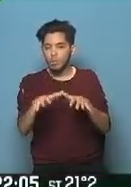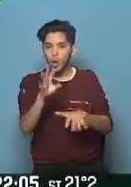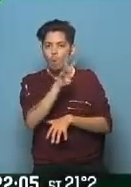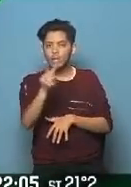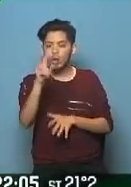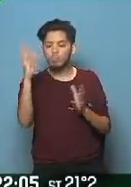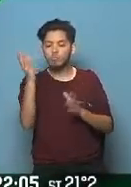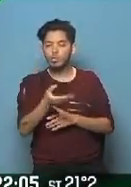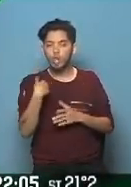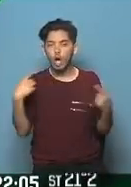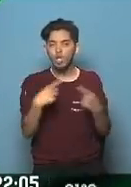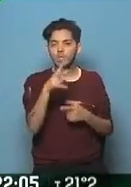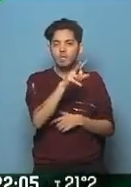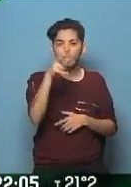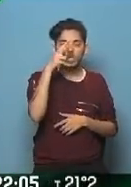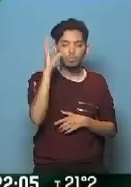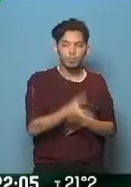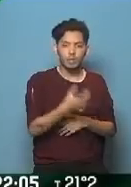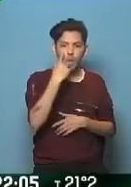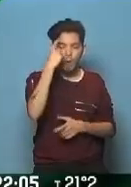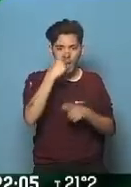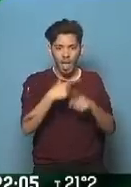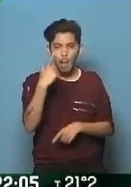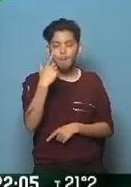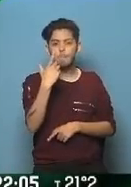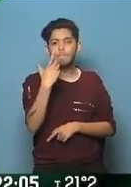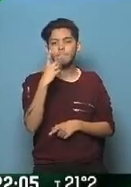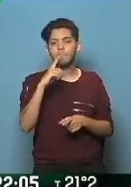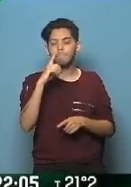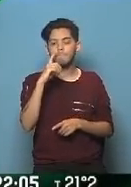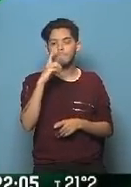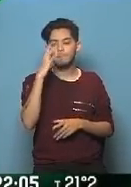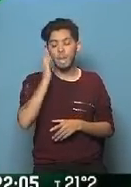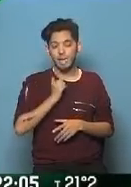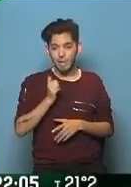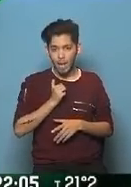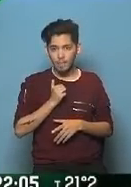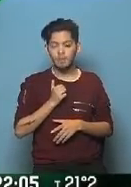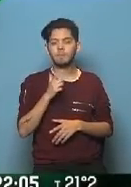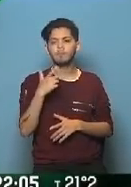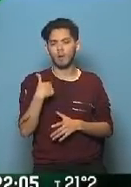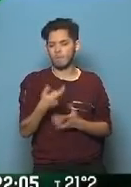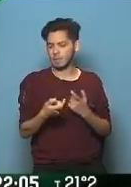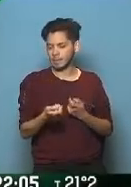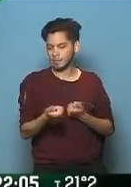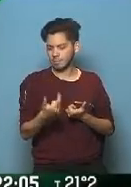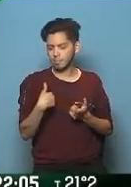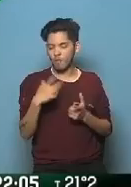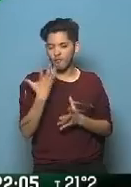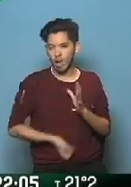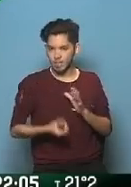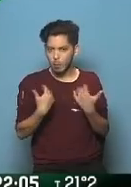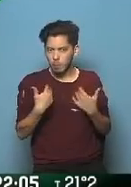un 38% del exmilitar, aunque estos números se encuentran muy cerca del límite del margen de error, lo que vuelve este